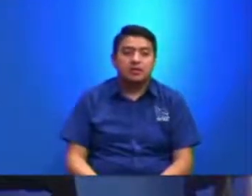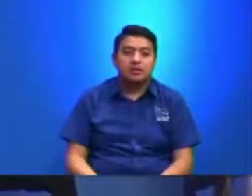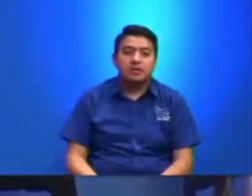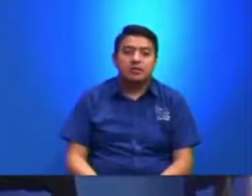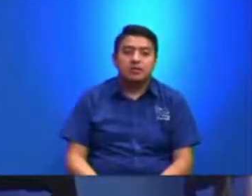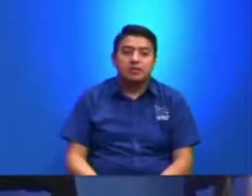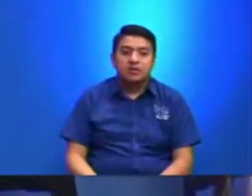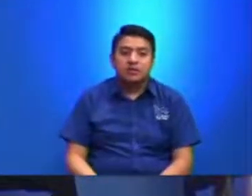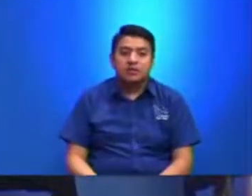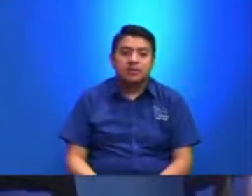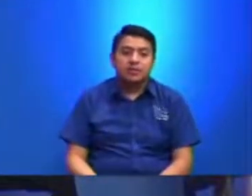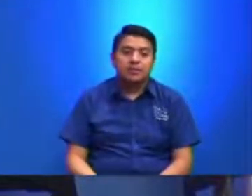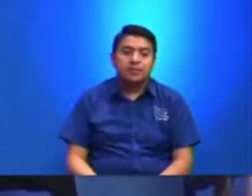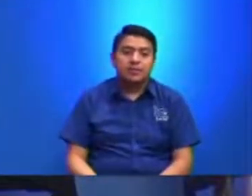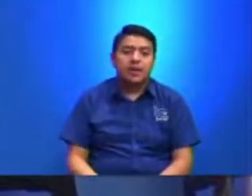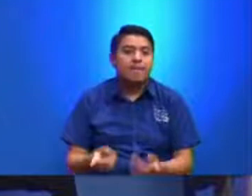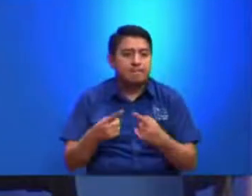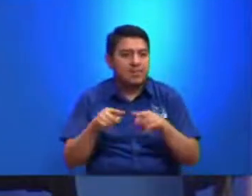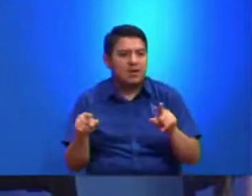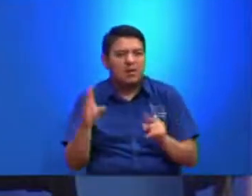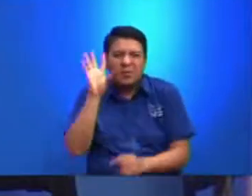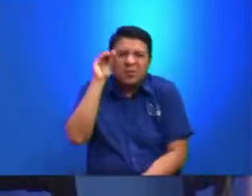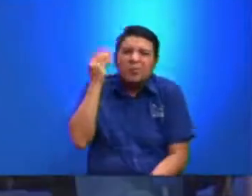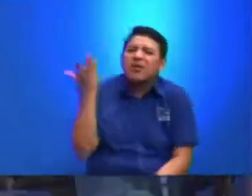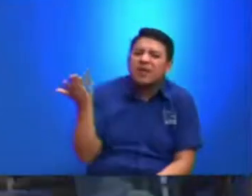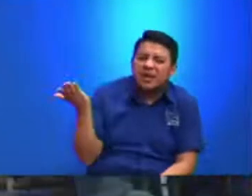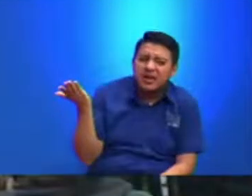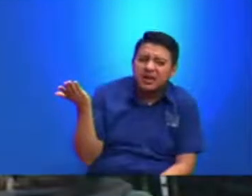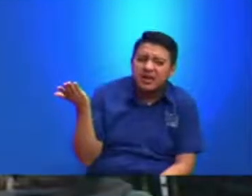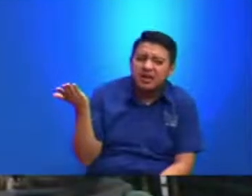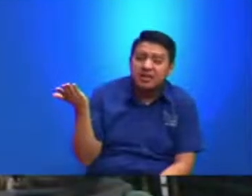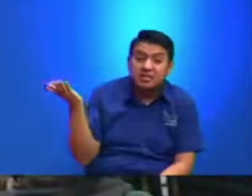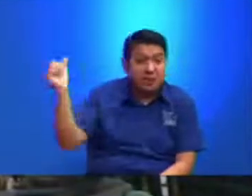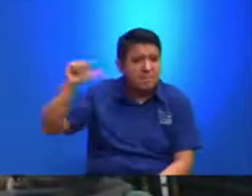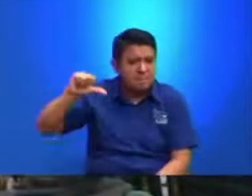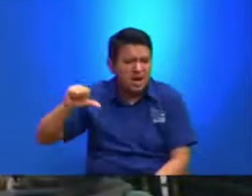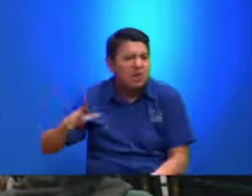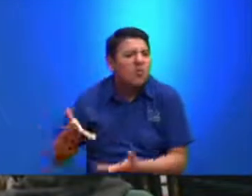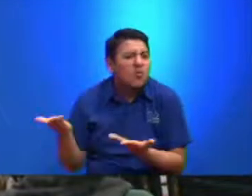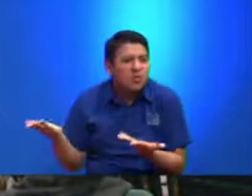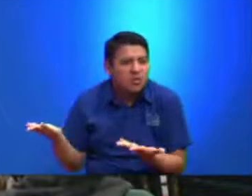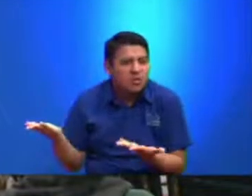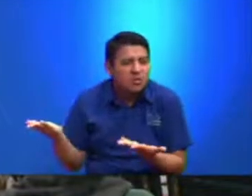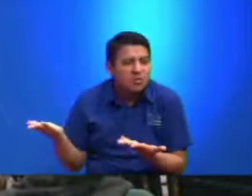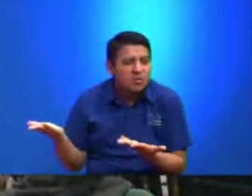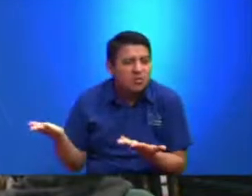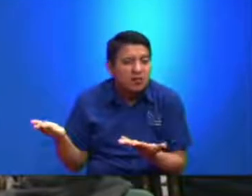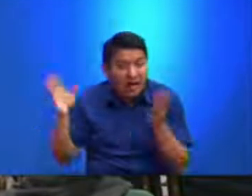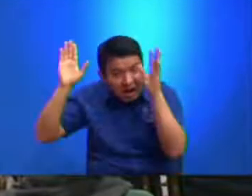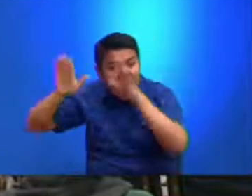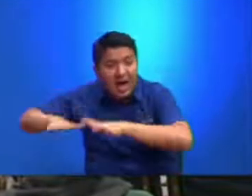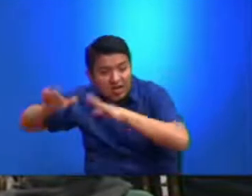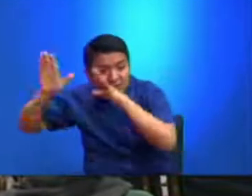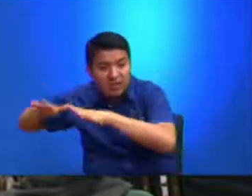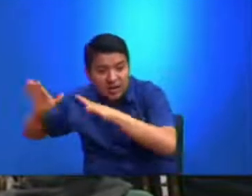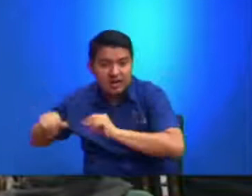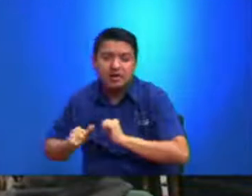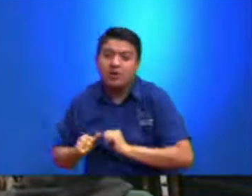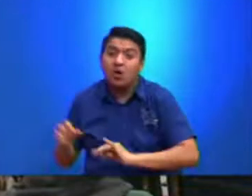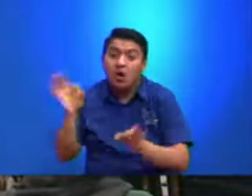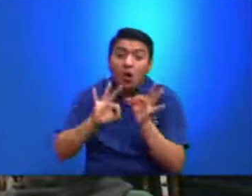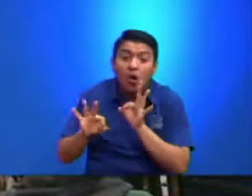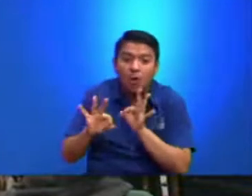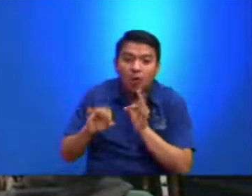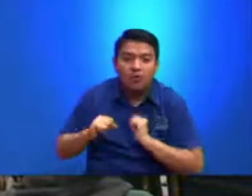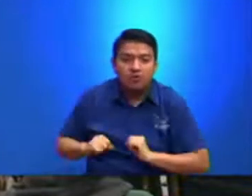todavía. Pero ¿por qué es tan castigado esto? Desde el punto de vista bíblico, la